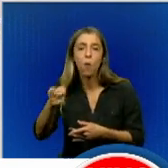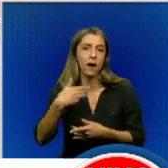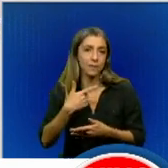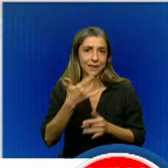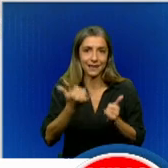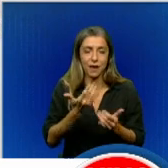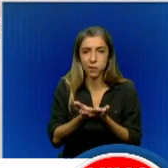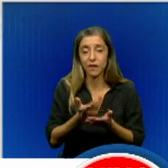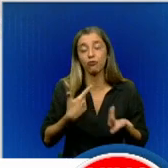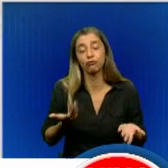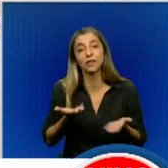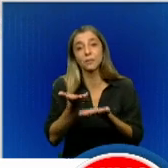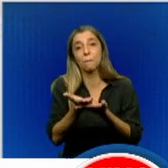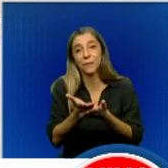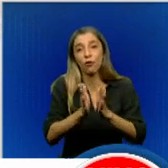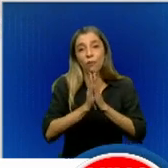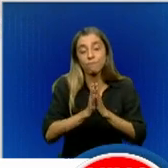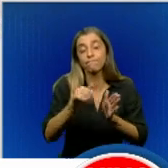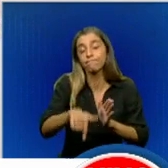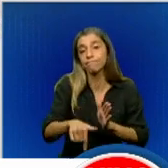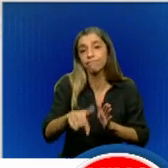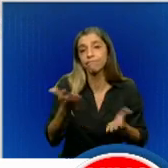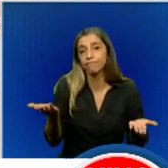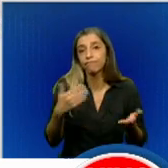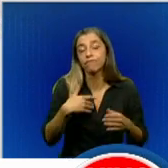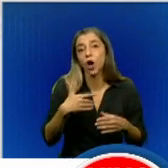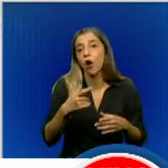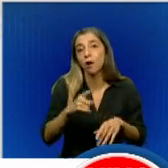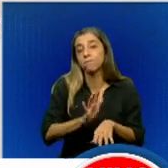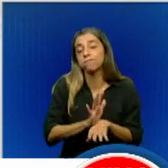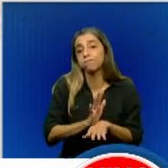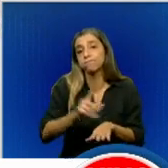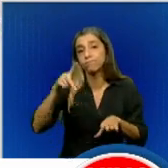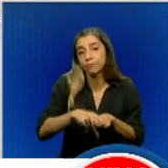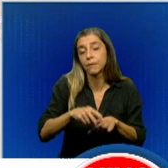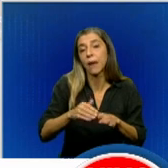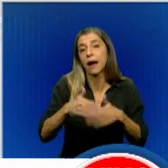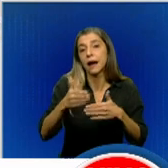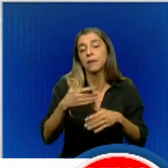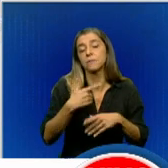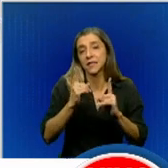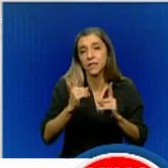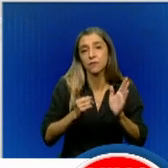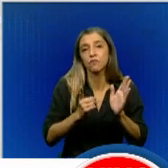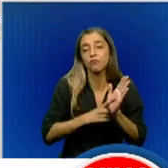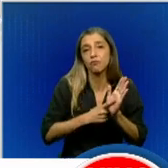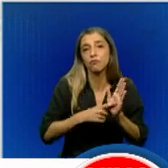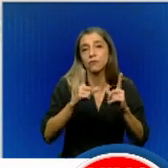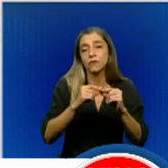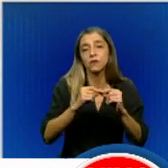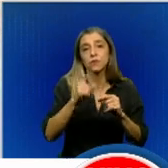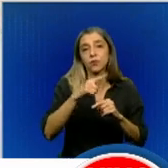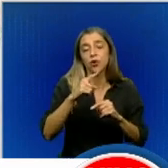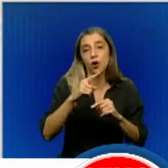acepte la moción de orden de pasar a un aplazamiento en los términos del artículo 127 inciso 7 del